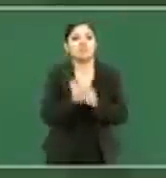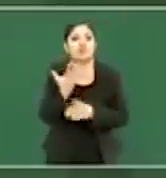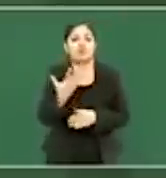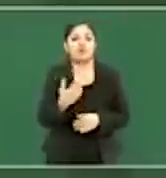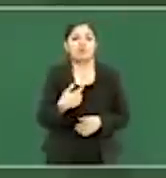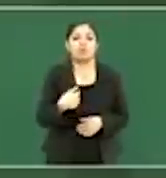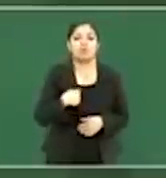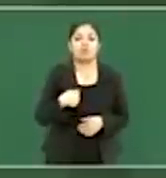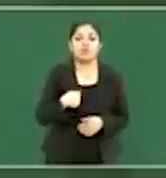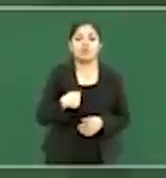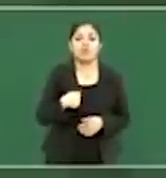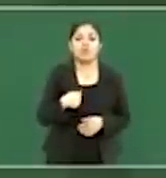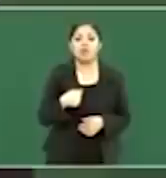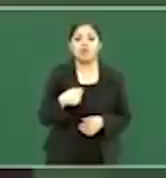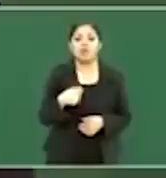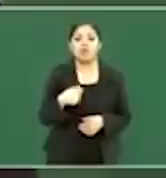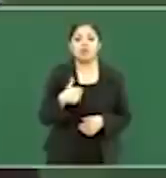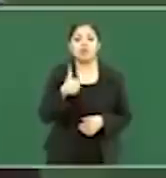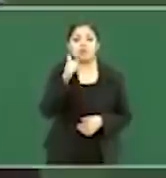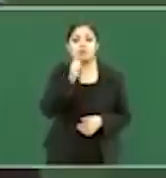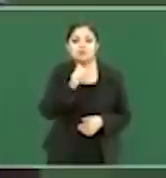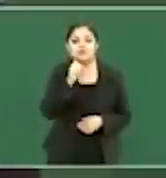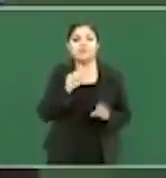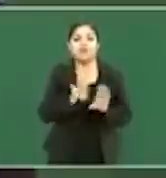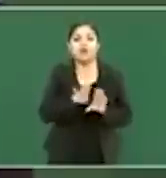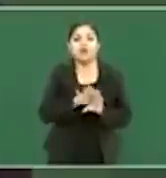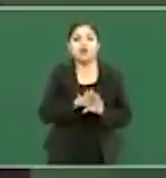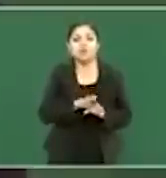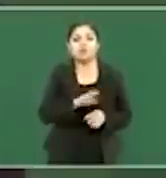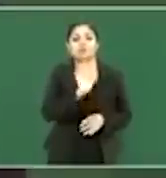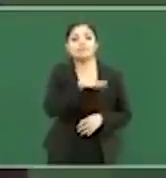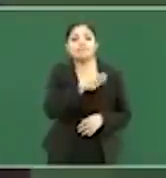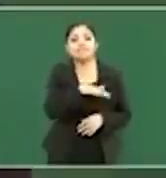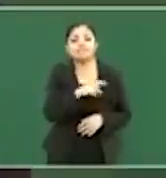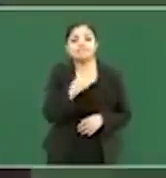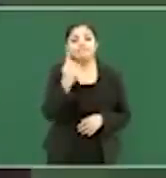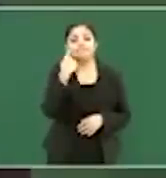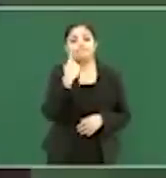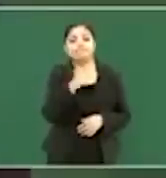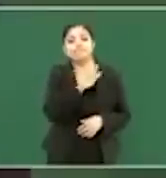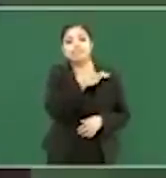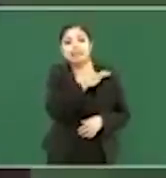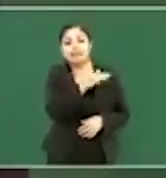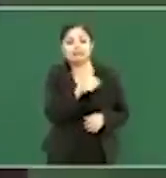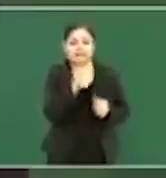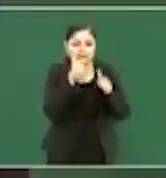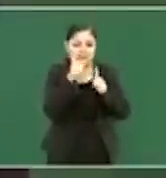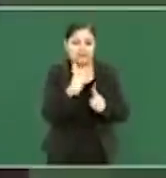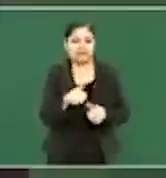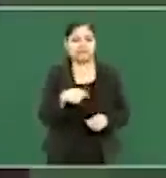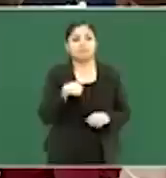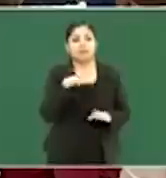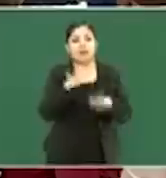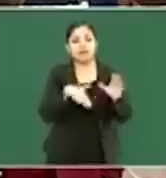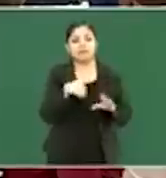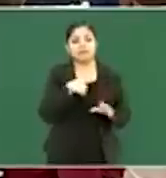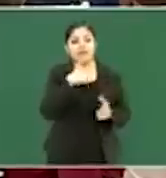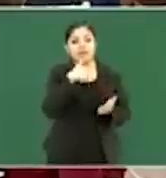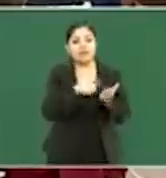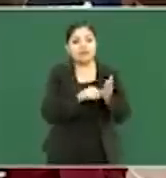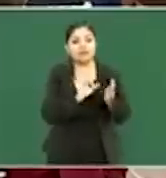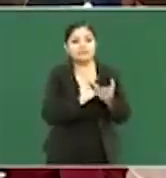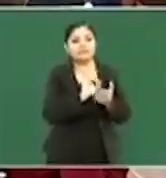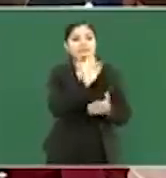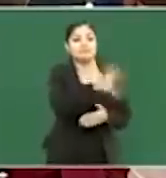tocándole las puertas a muchos, les mando telegramas, correos electrónicos,